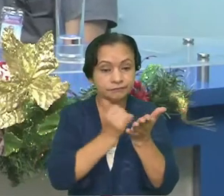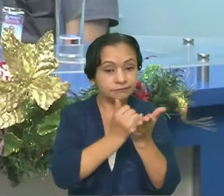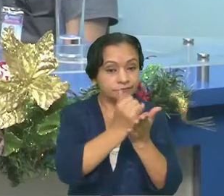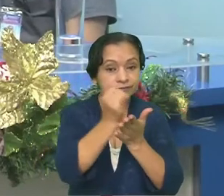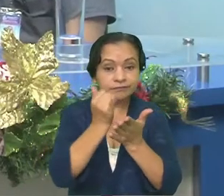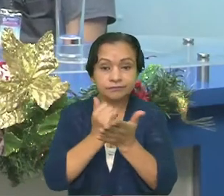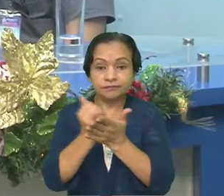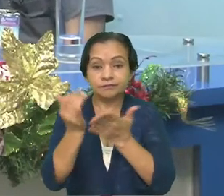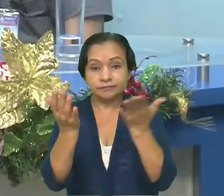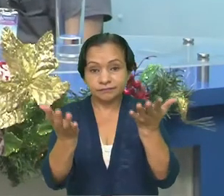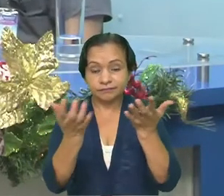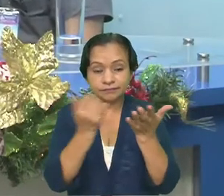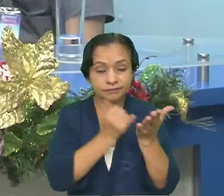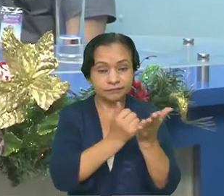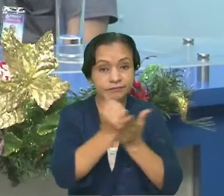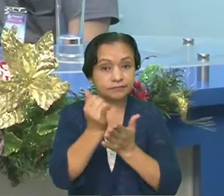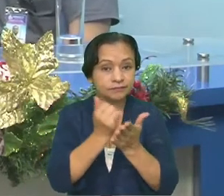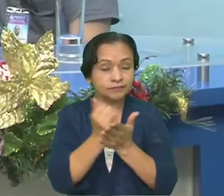científicos tratando de investigar